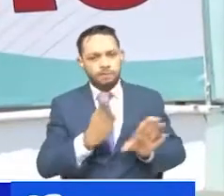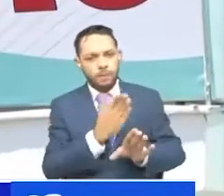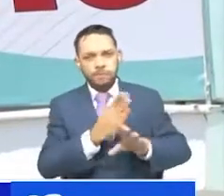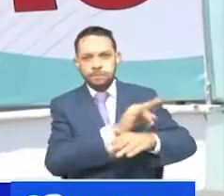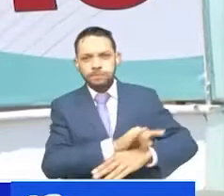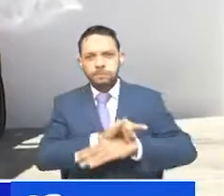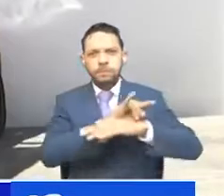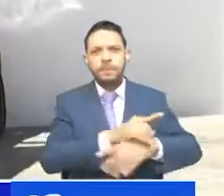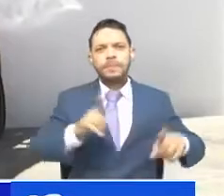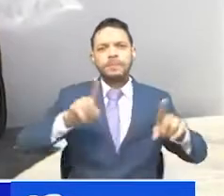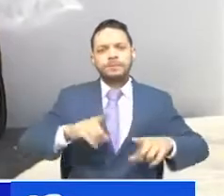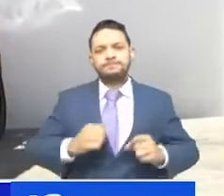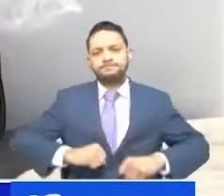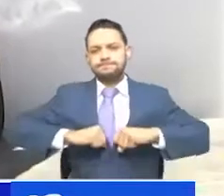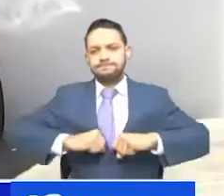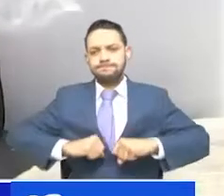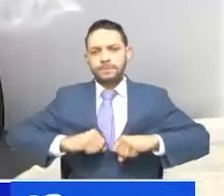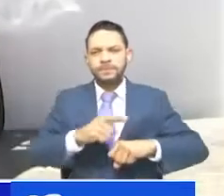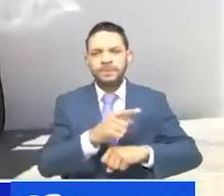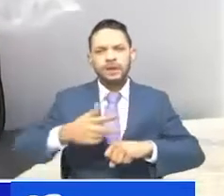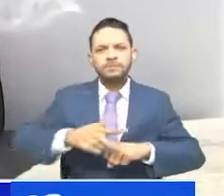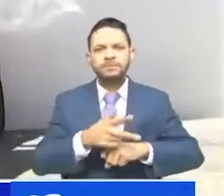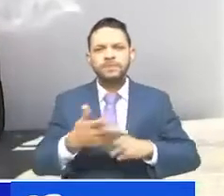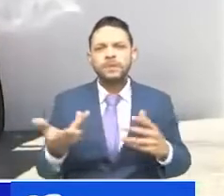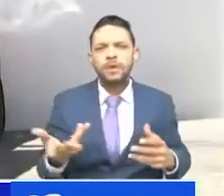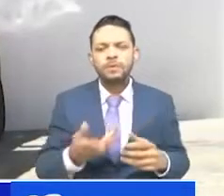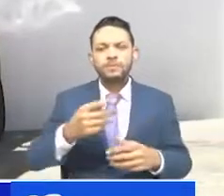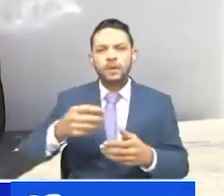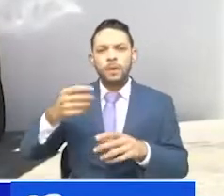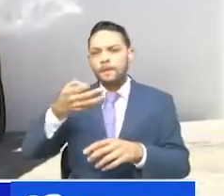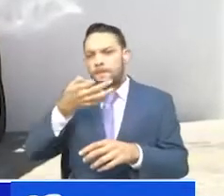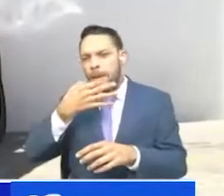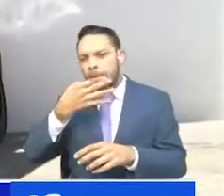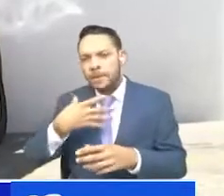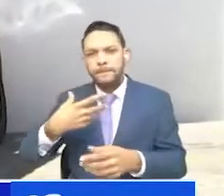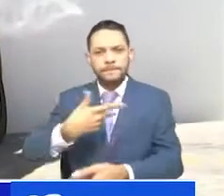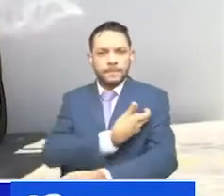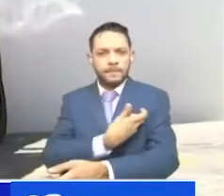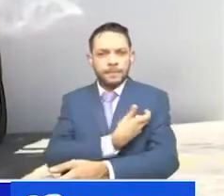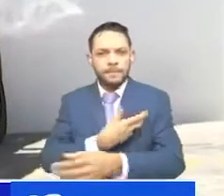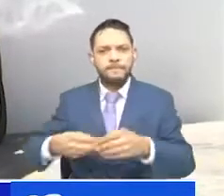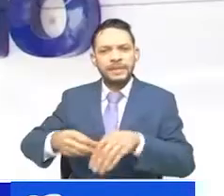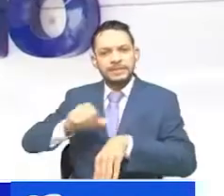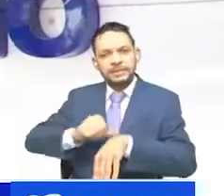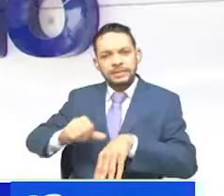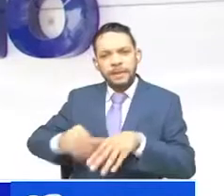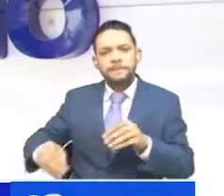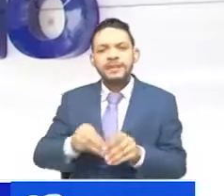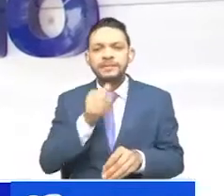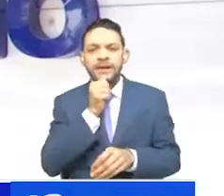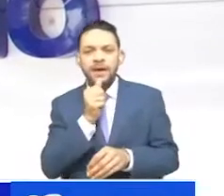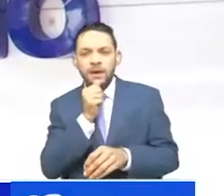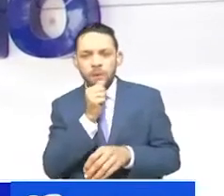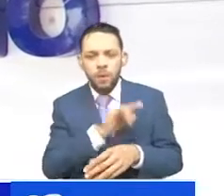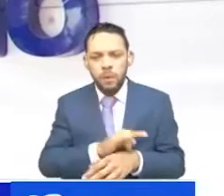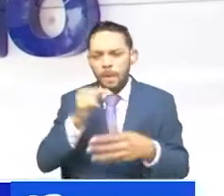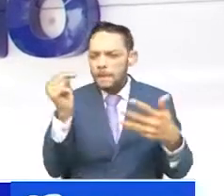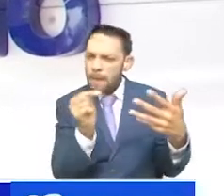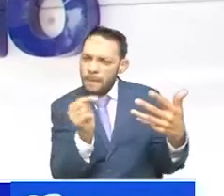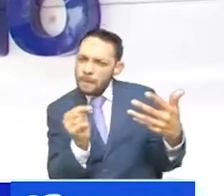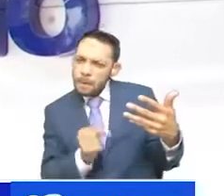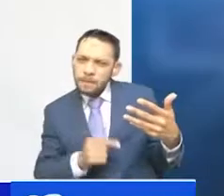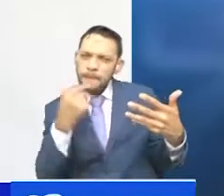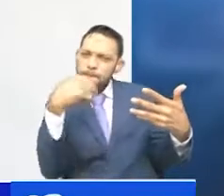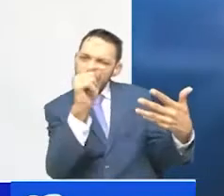es indispensable comprobar las reservas disponibles en lo referente a insumos médicos y quirúrgicos, agua potable y combustible para las plantas